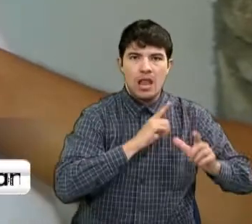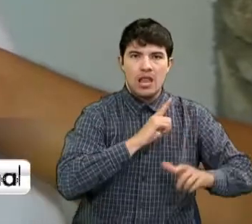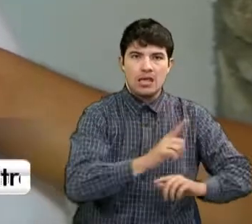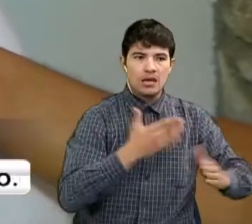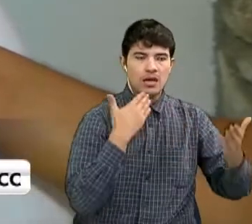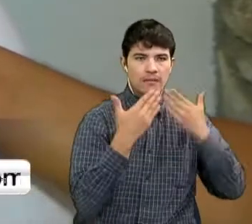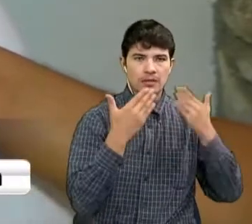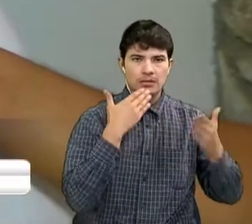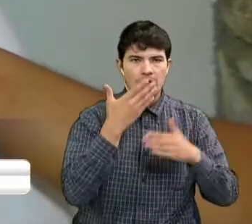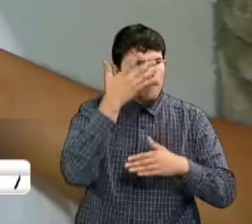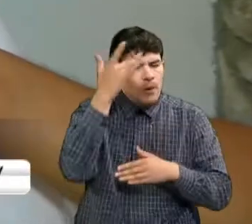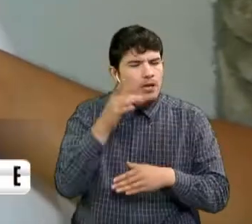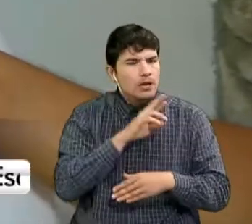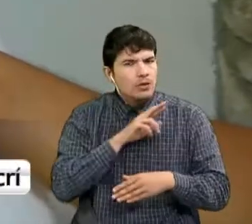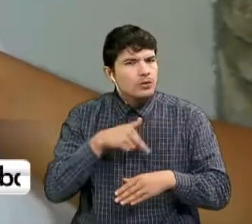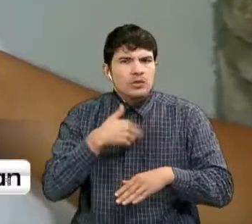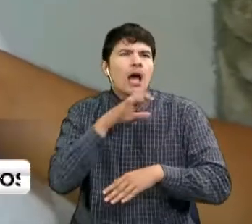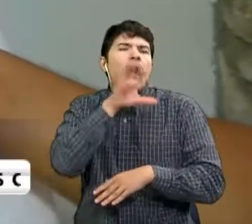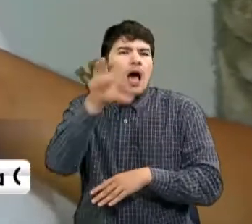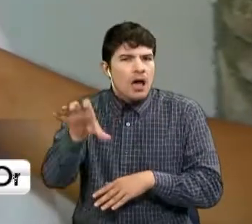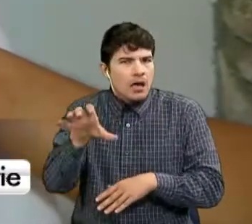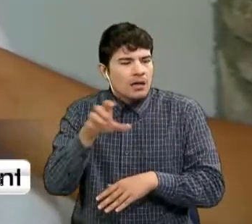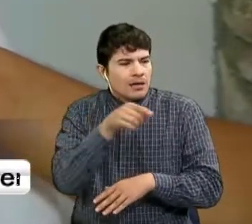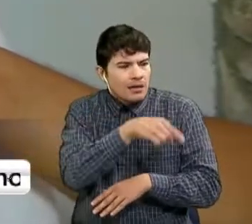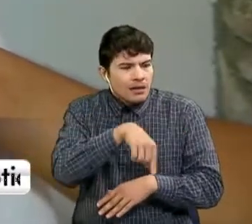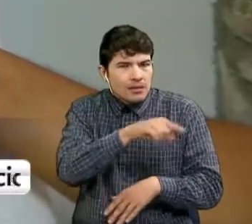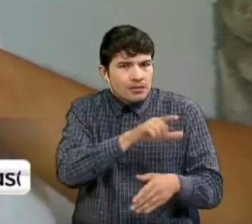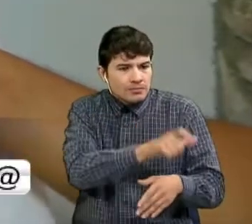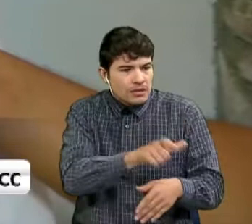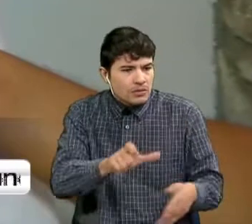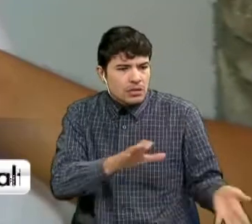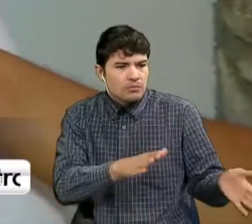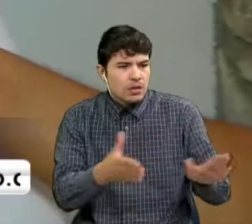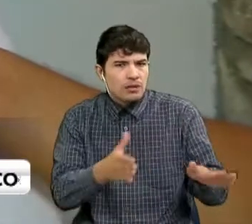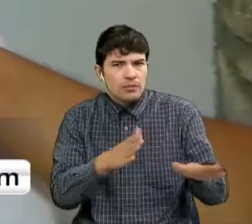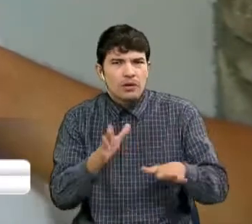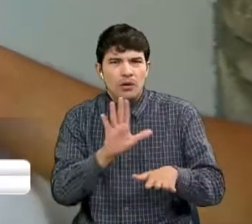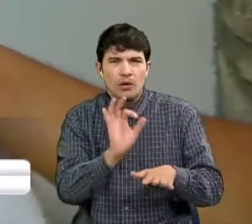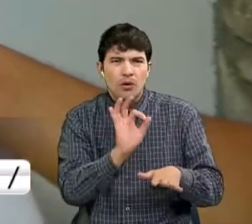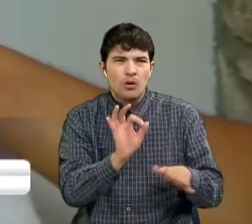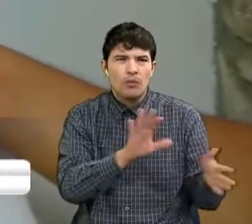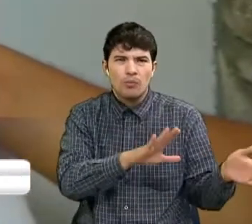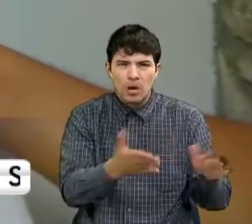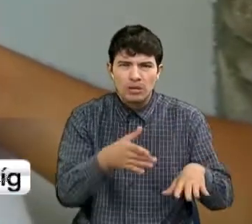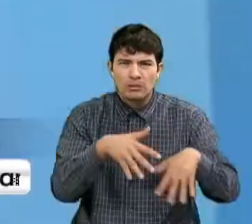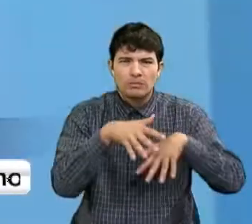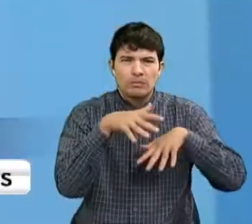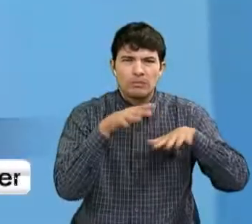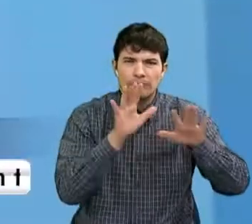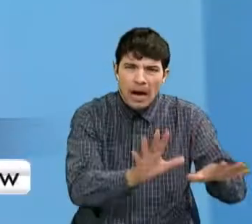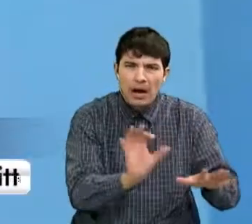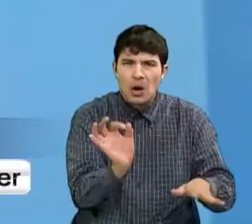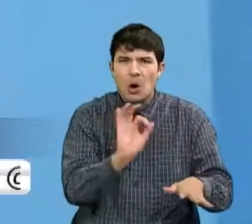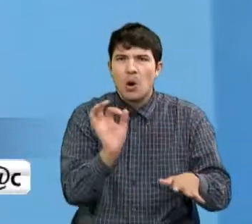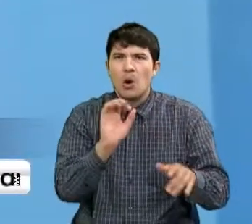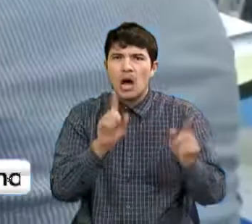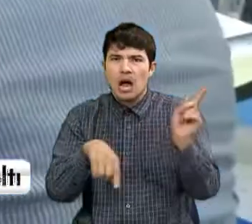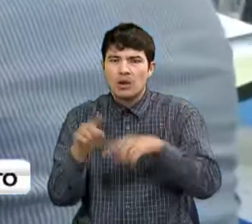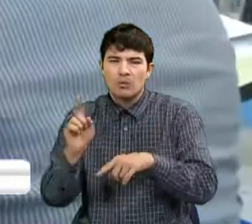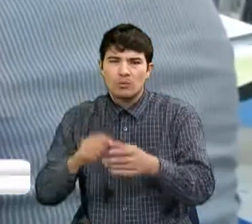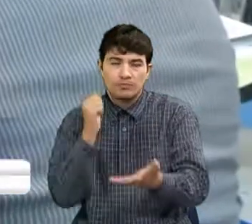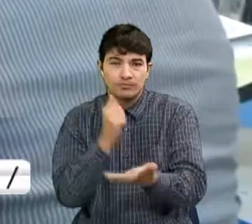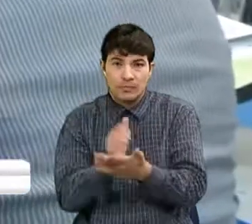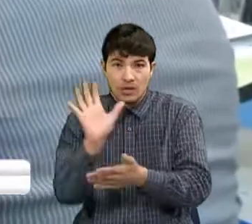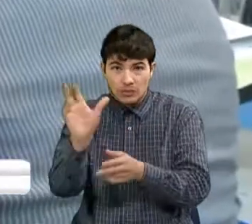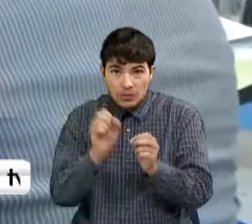crímenes no vayan a quedar en la impunidad como tenemos otros los muertos del paro otros que han sido asesinados el informe más reciente de